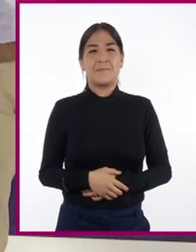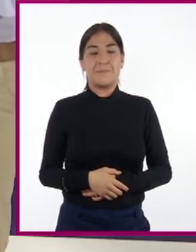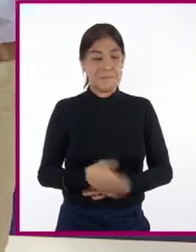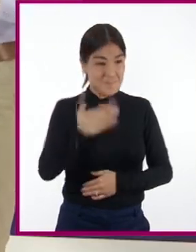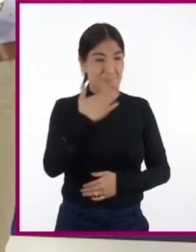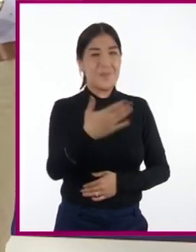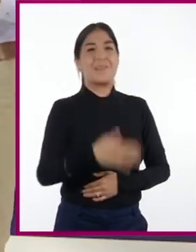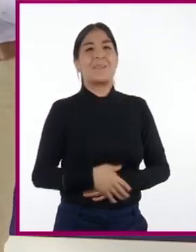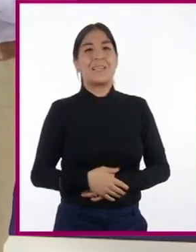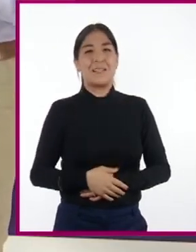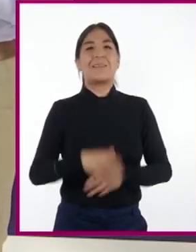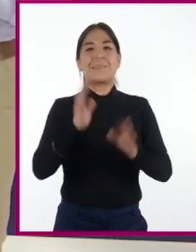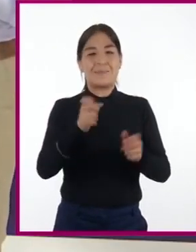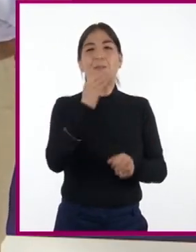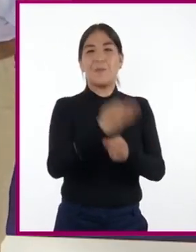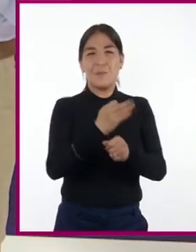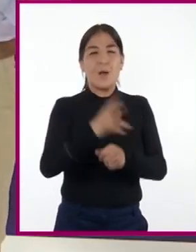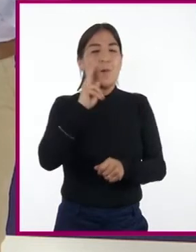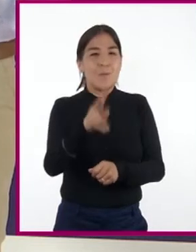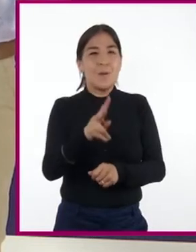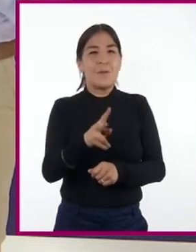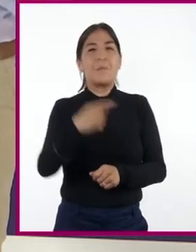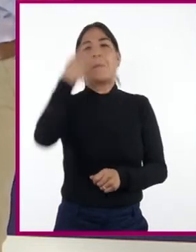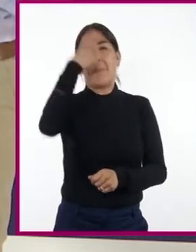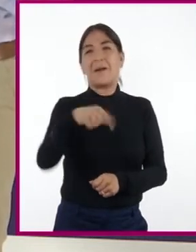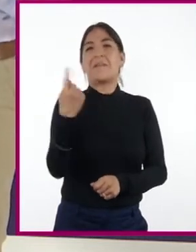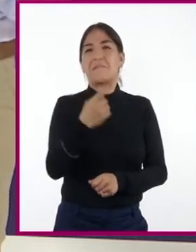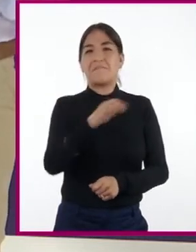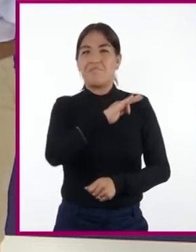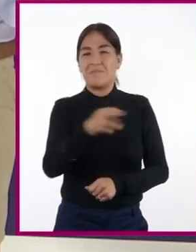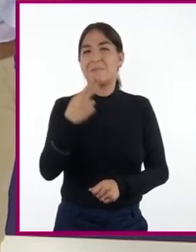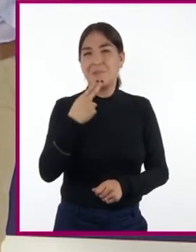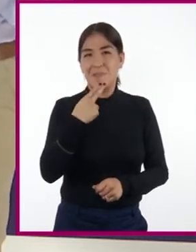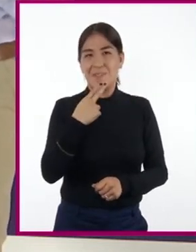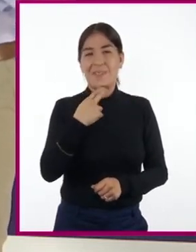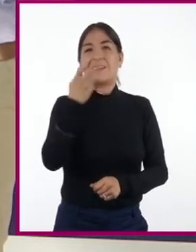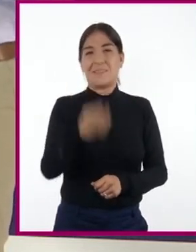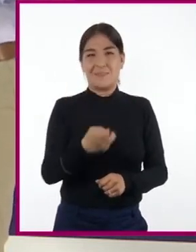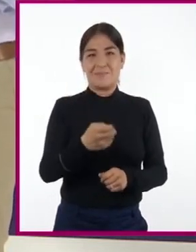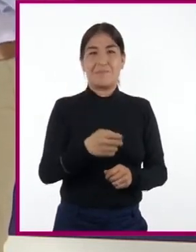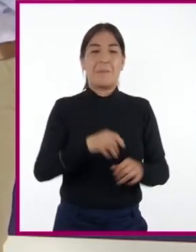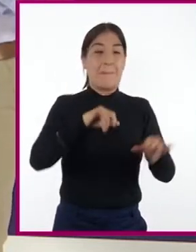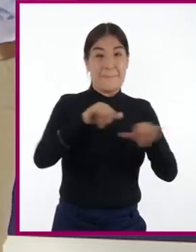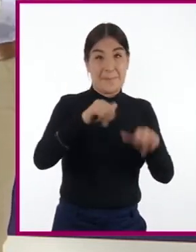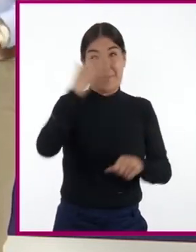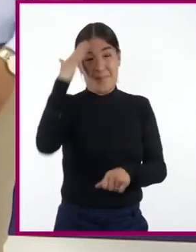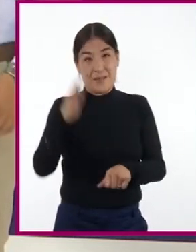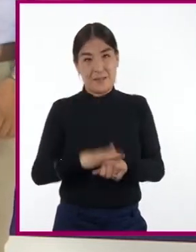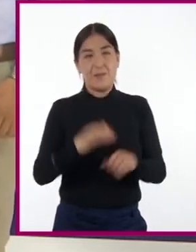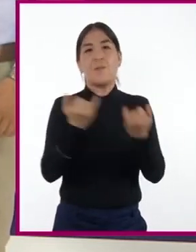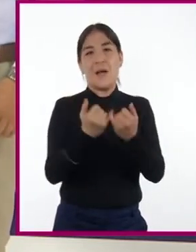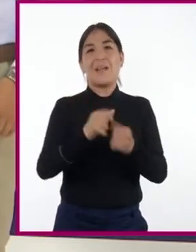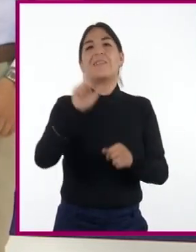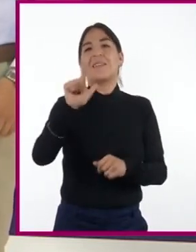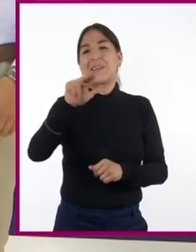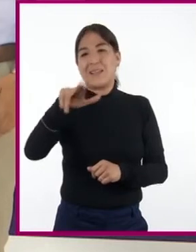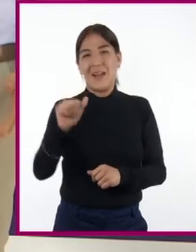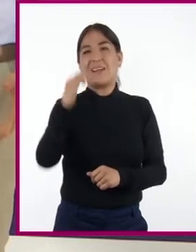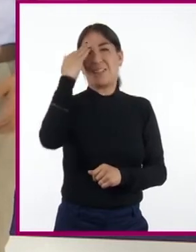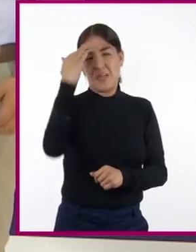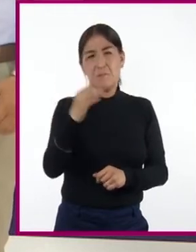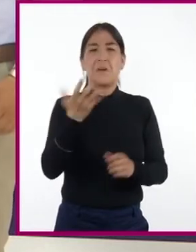Muy bien, estamos trabajando en ver para qué nos puede servir el utilizar tanto los mapas mentales como las líneas del tiempo